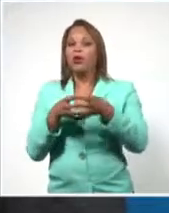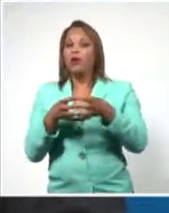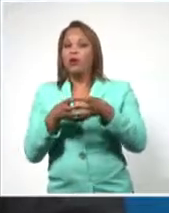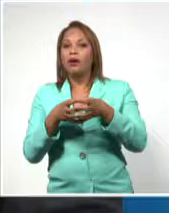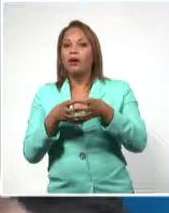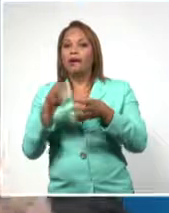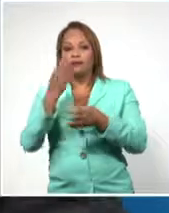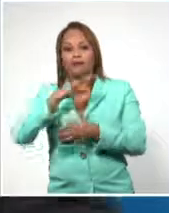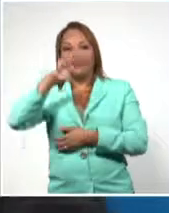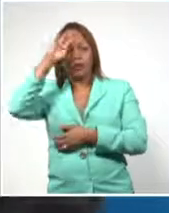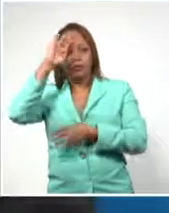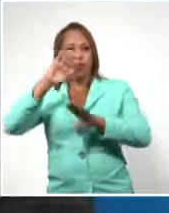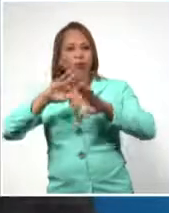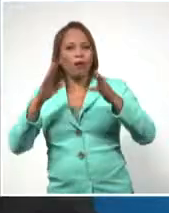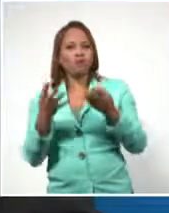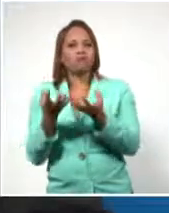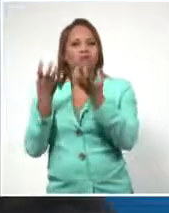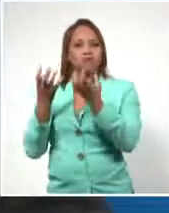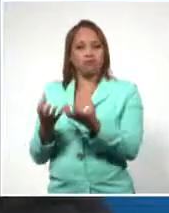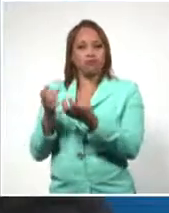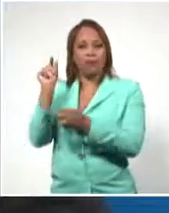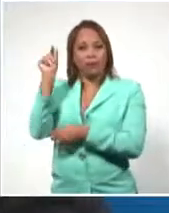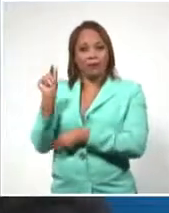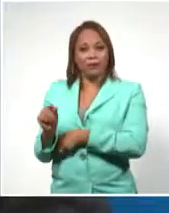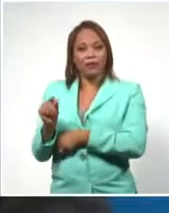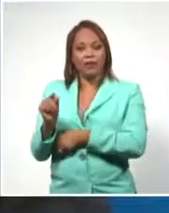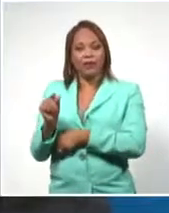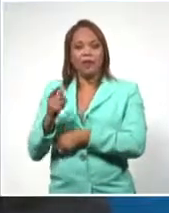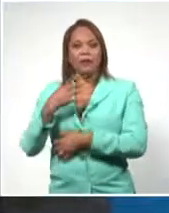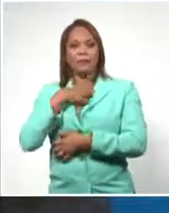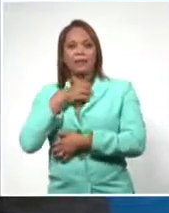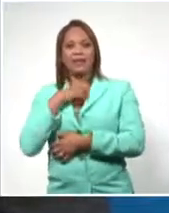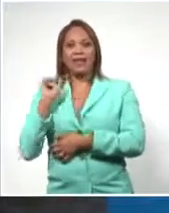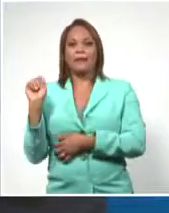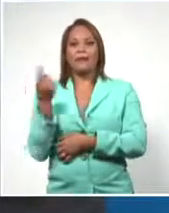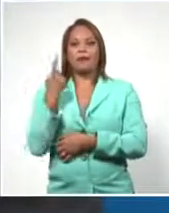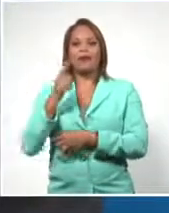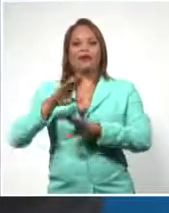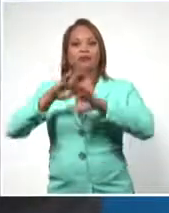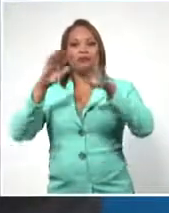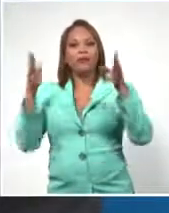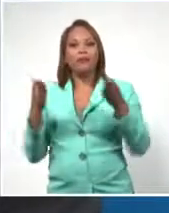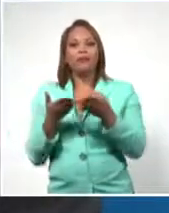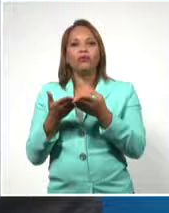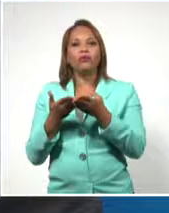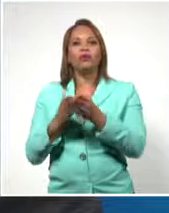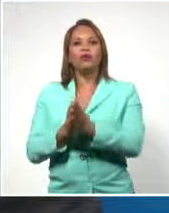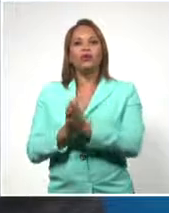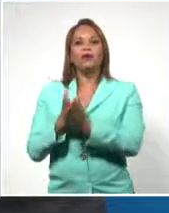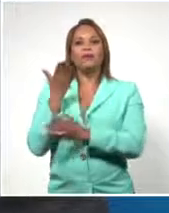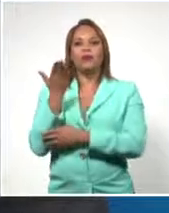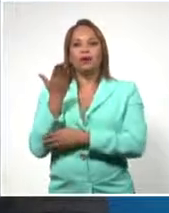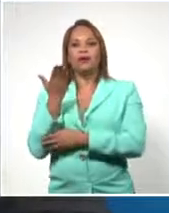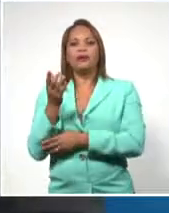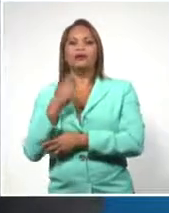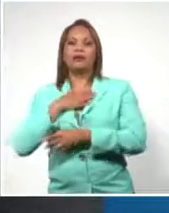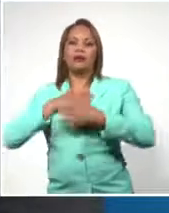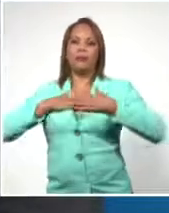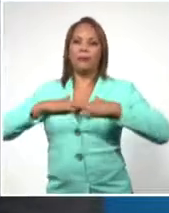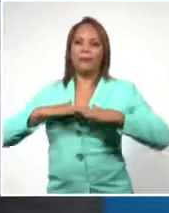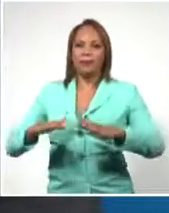planeta, de pertenecer a la primera región del mundo en proclamarse como zona de paz y de